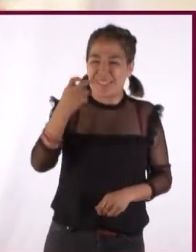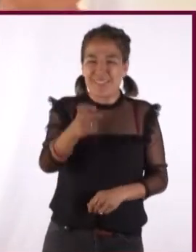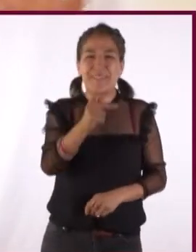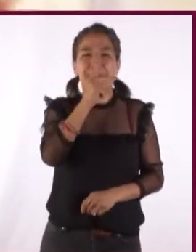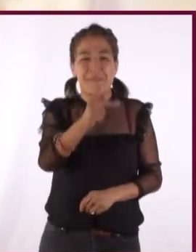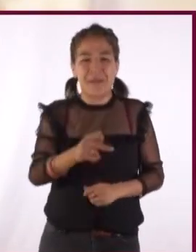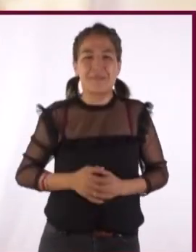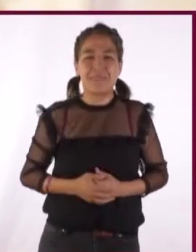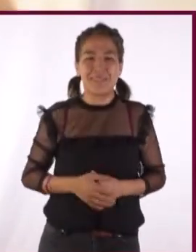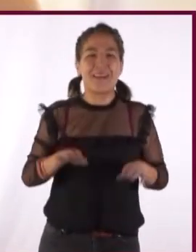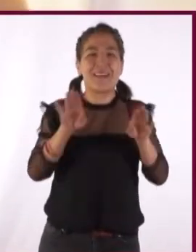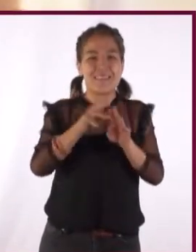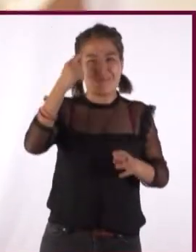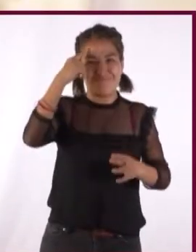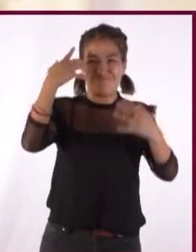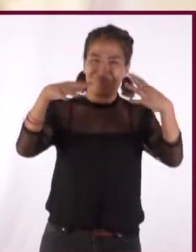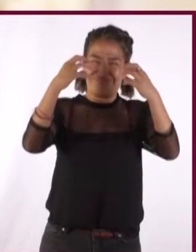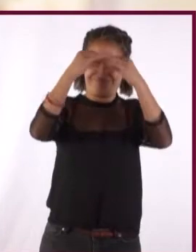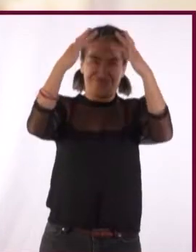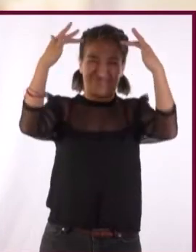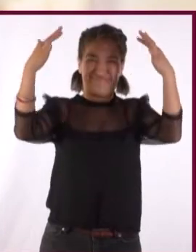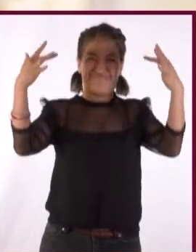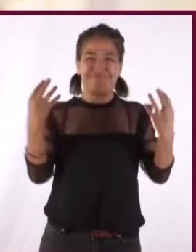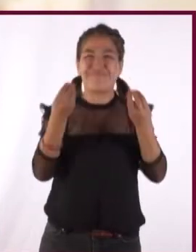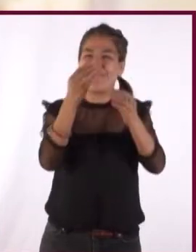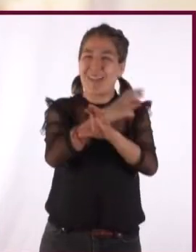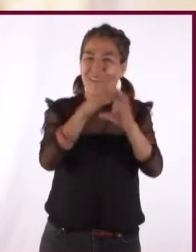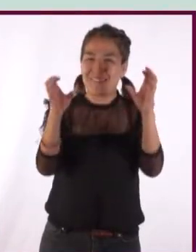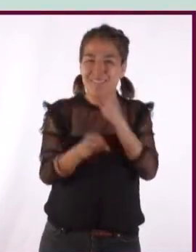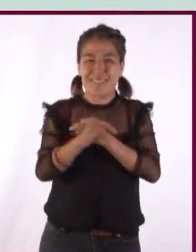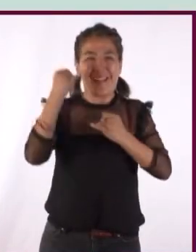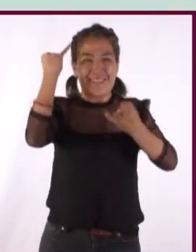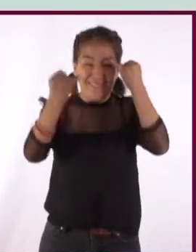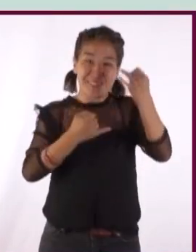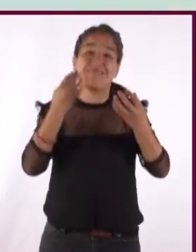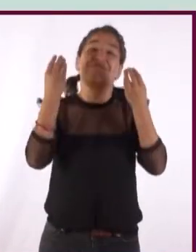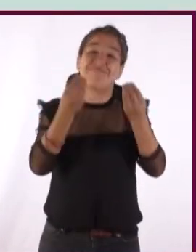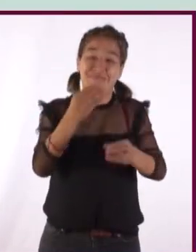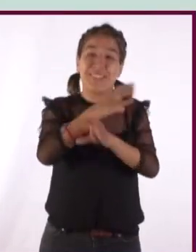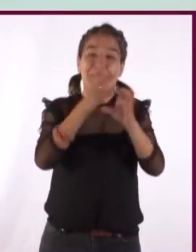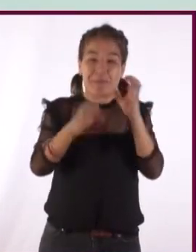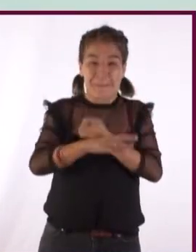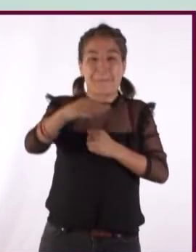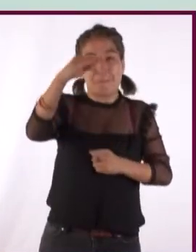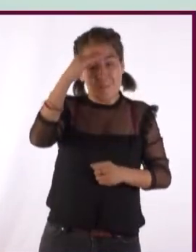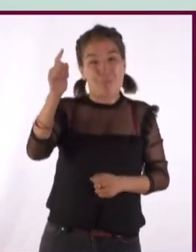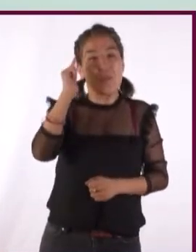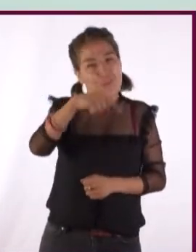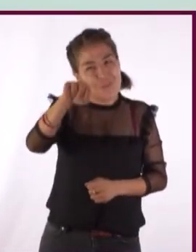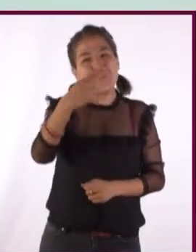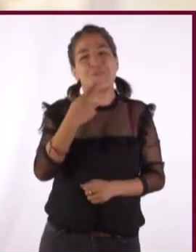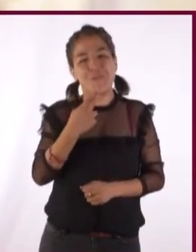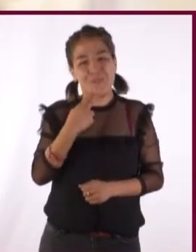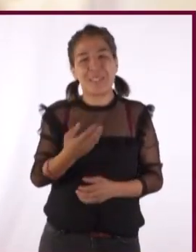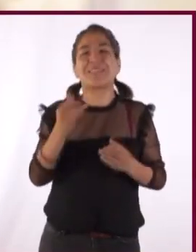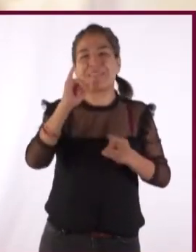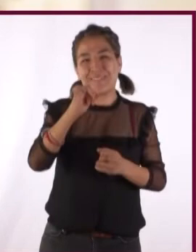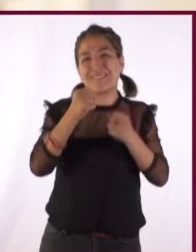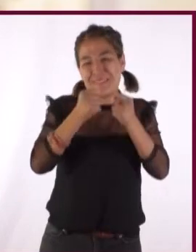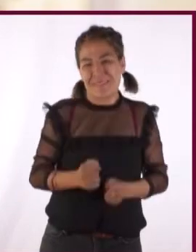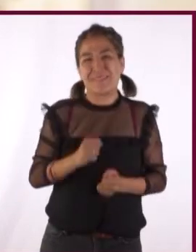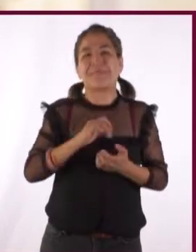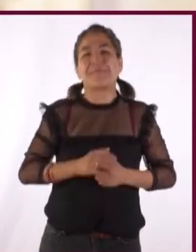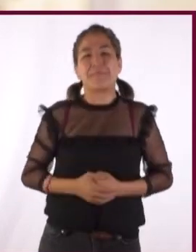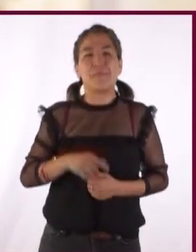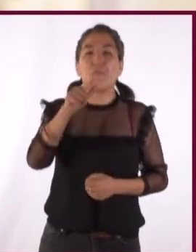Estos conceptos nos podrían volar la cabeza, de verdad, muchas gracias. Hay muchísimas cosas que pensar, espero que les haya sido de utilidad. Seguro